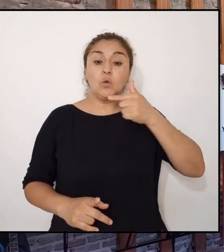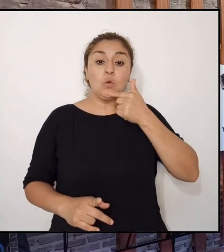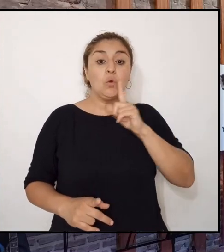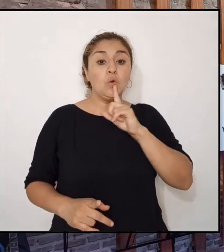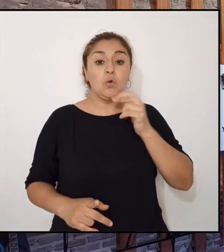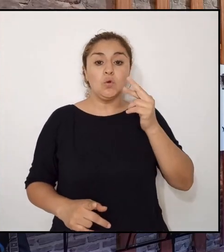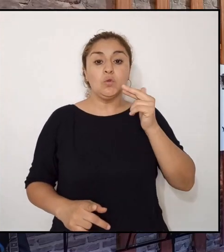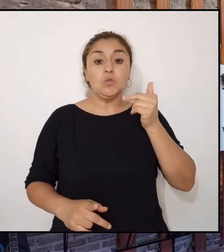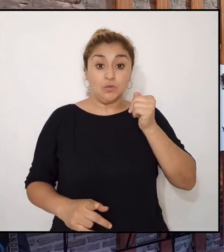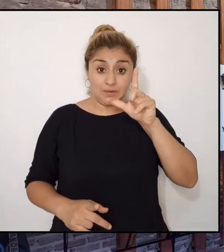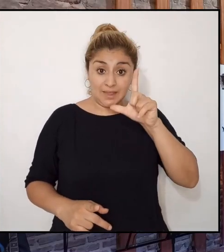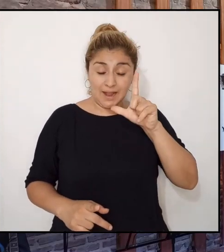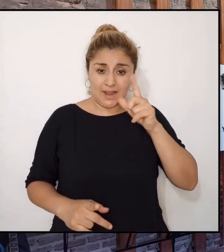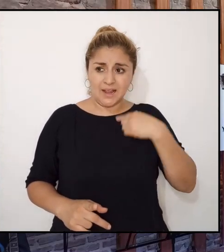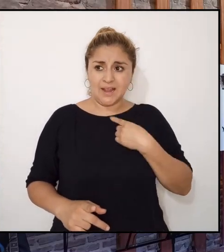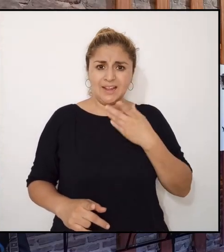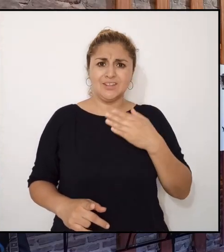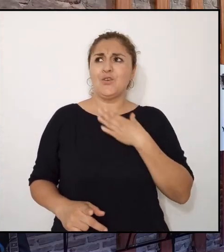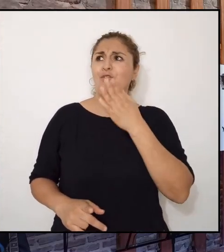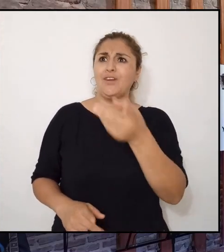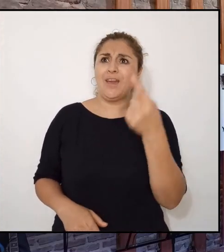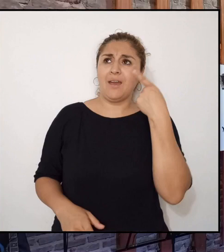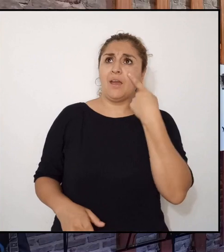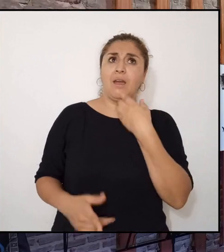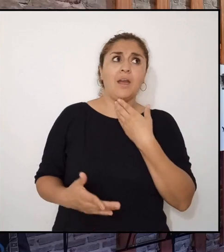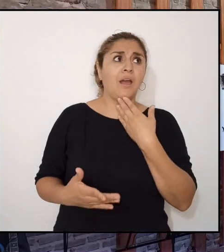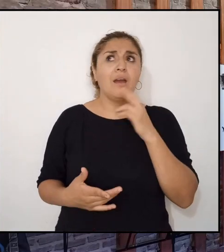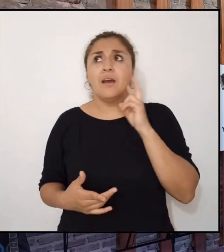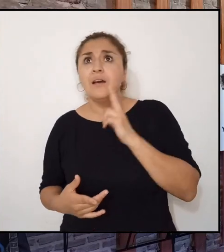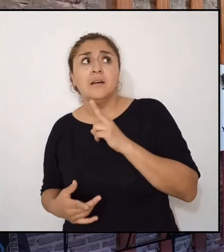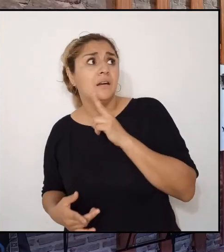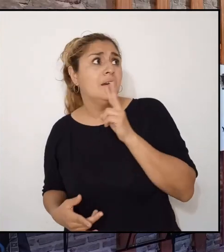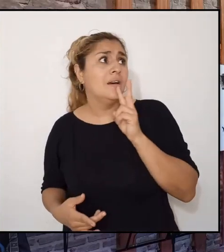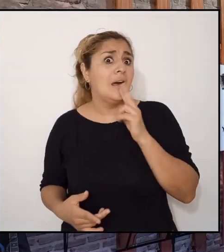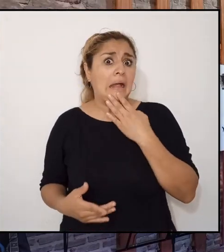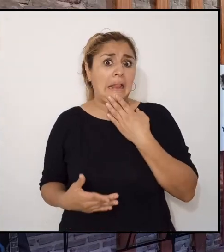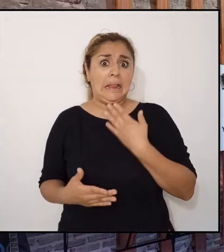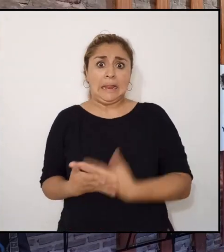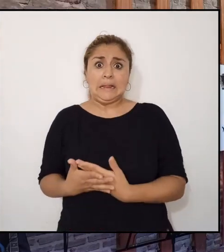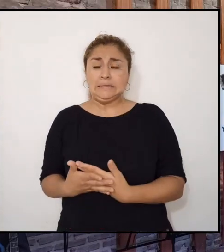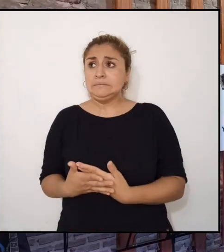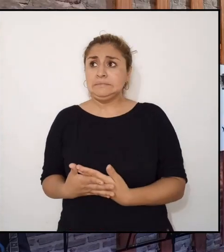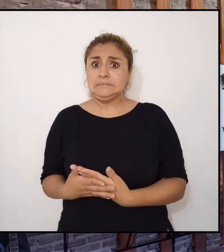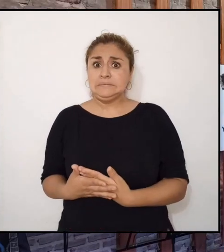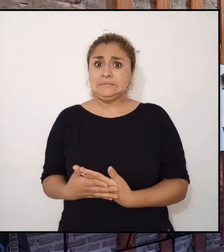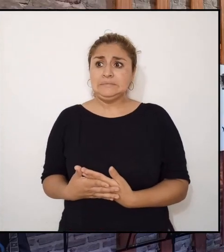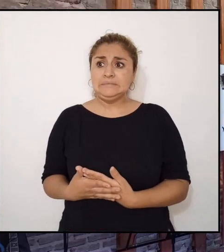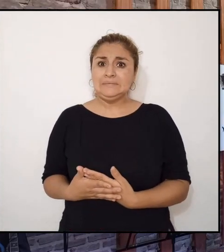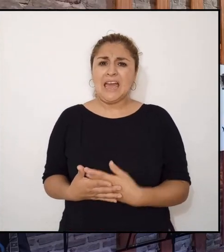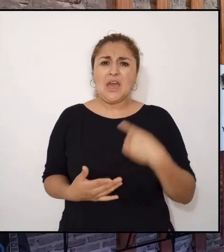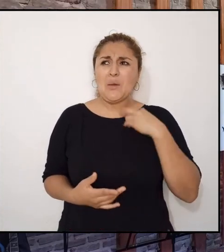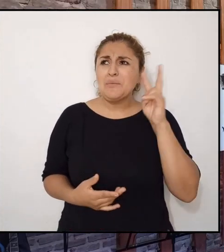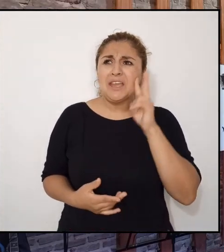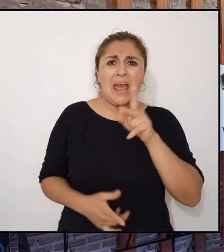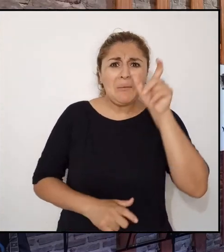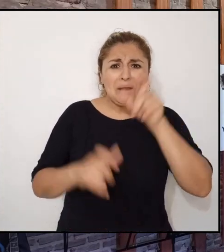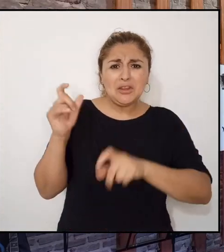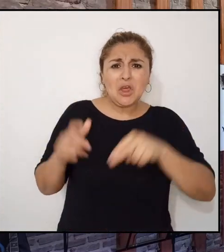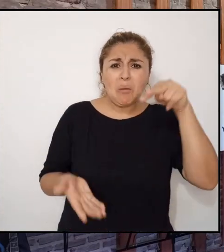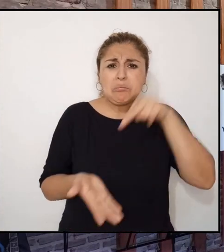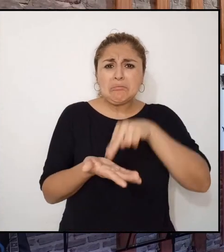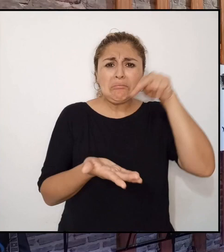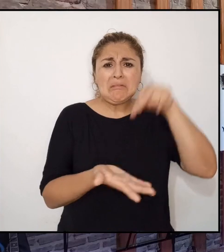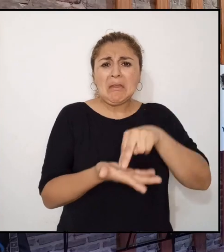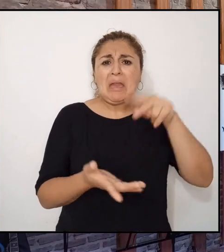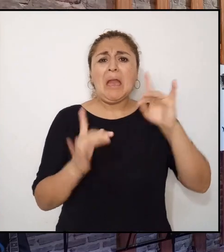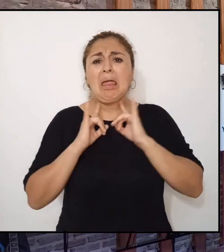Y ¿qué es esto? Yo era chiquito. Y veía, bueno, la gente saltaba, gritaba, oraban todos fuertes y